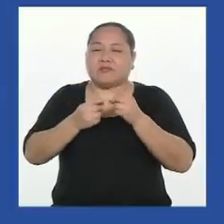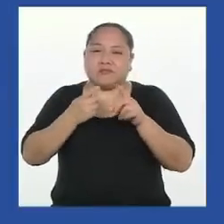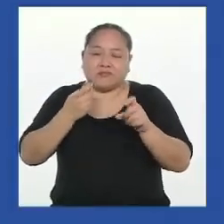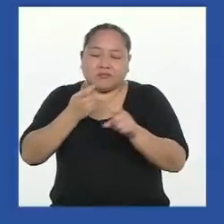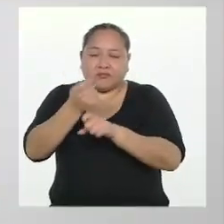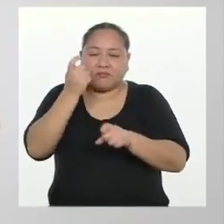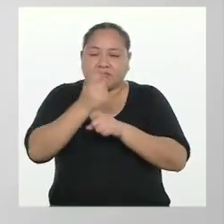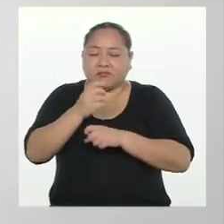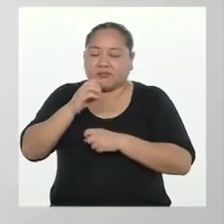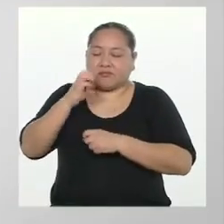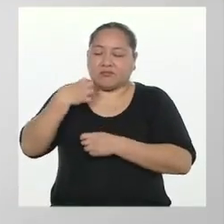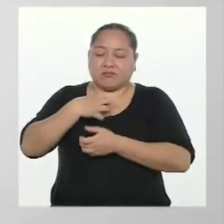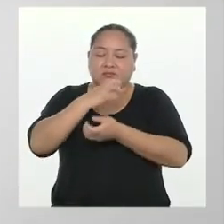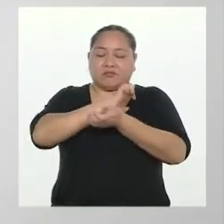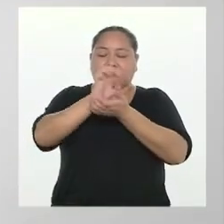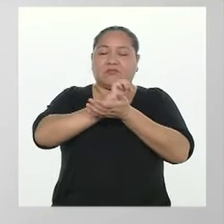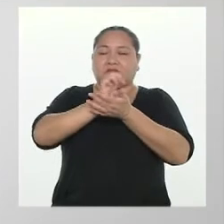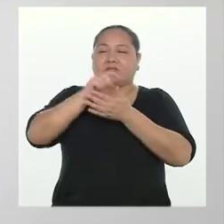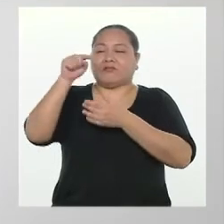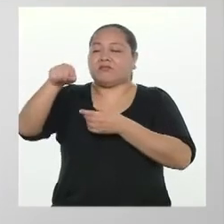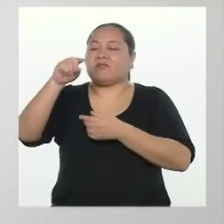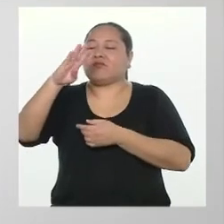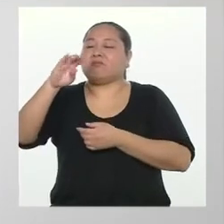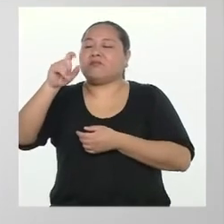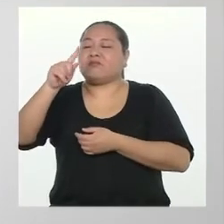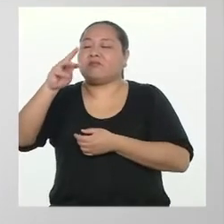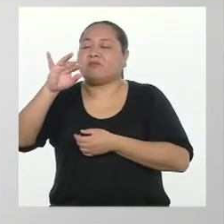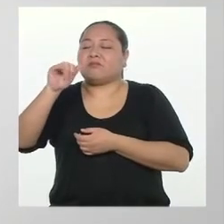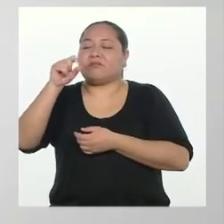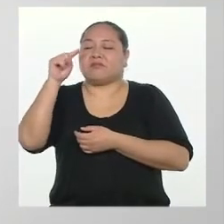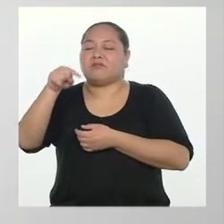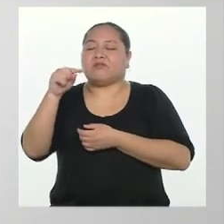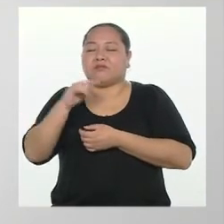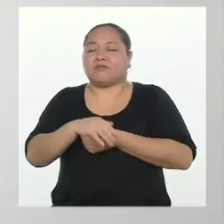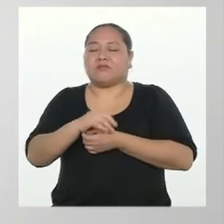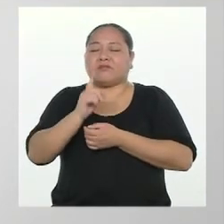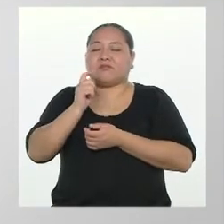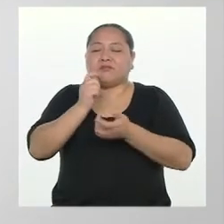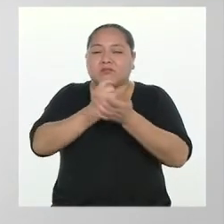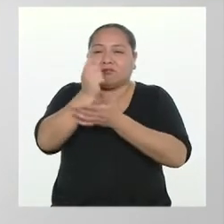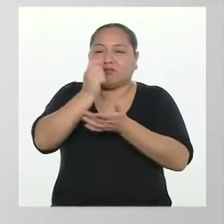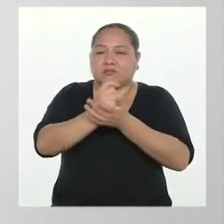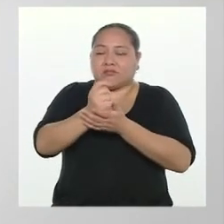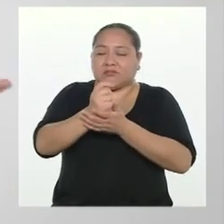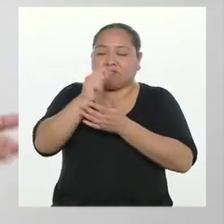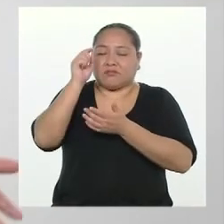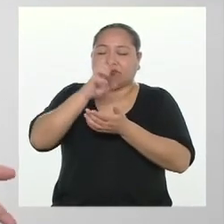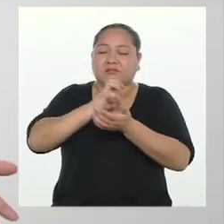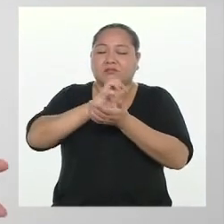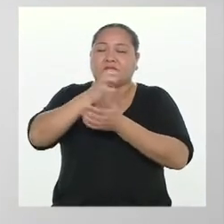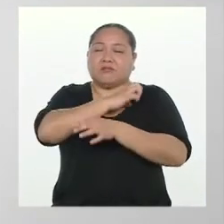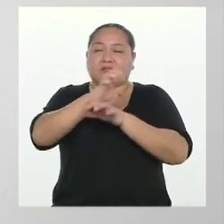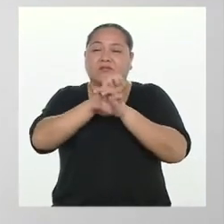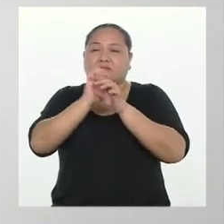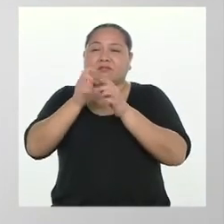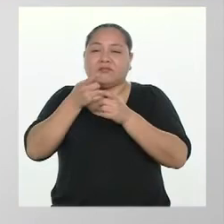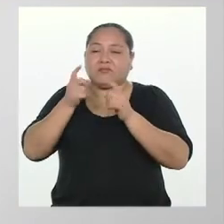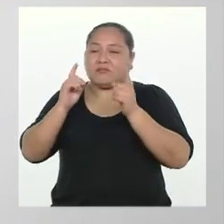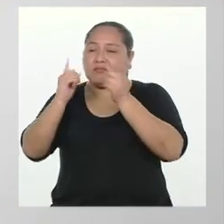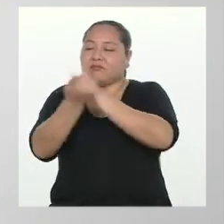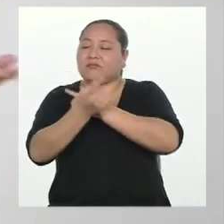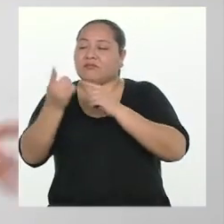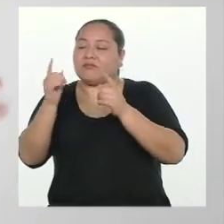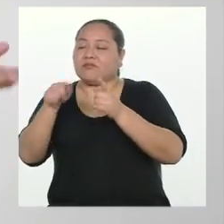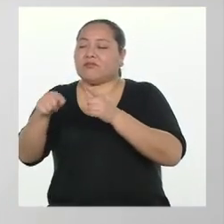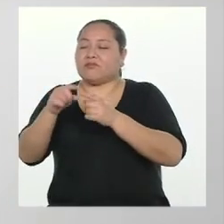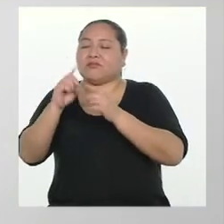bacterias? El pH del jabón desestabiliza, es decir, altera el ecosistema de los microorganismos impidiendo